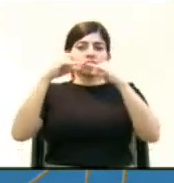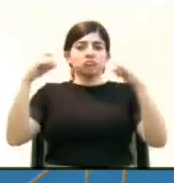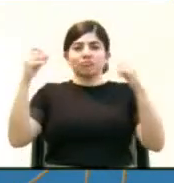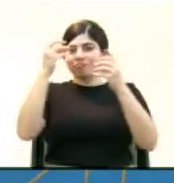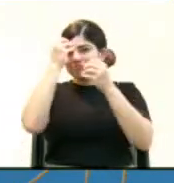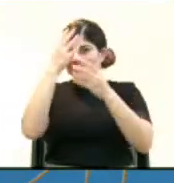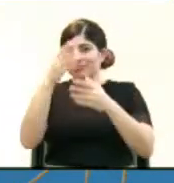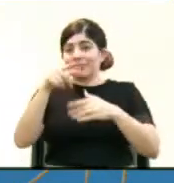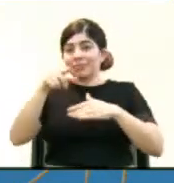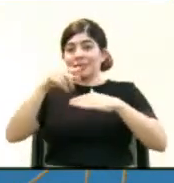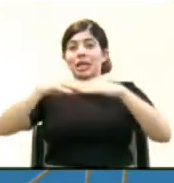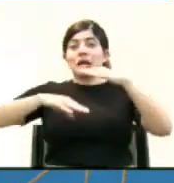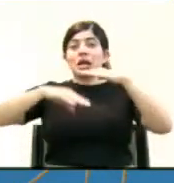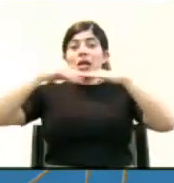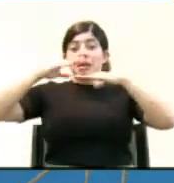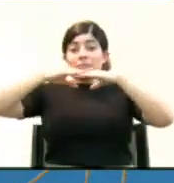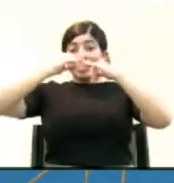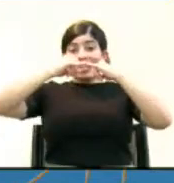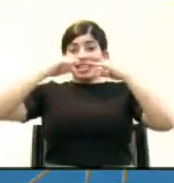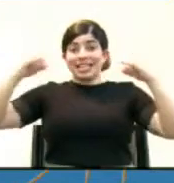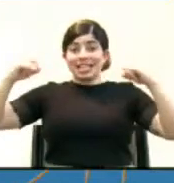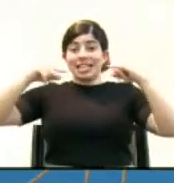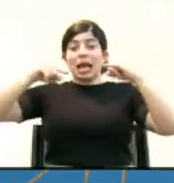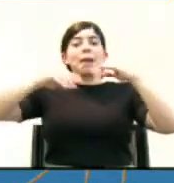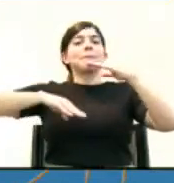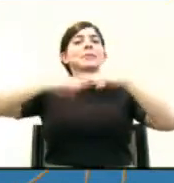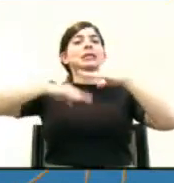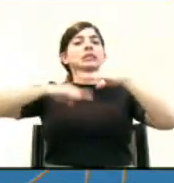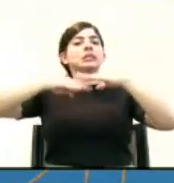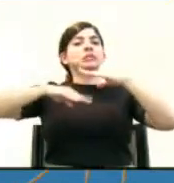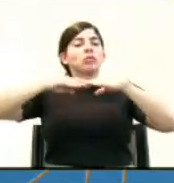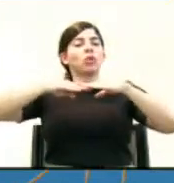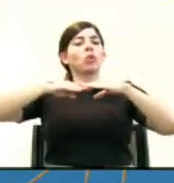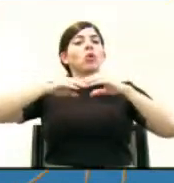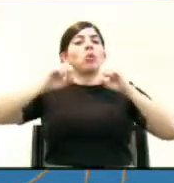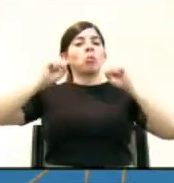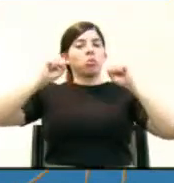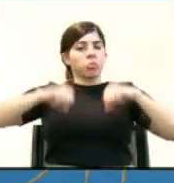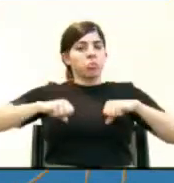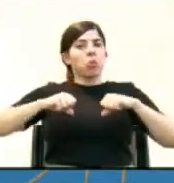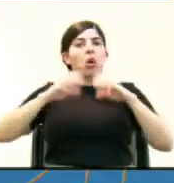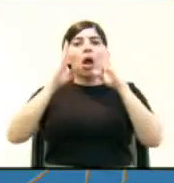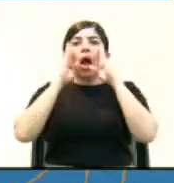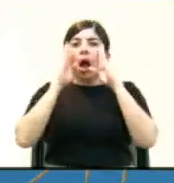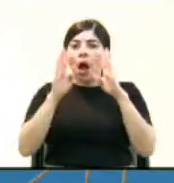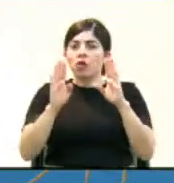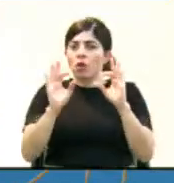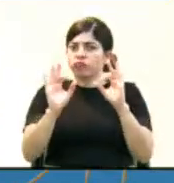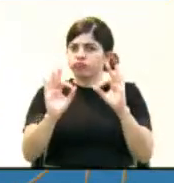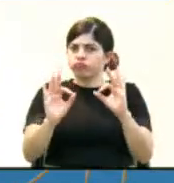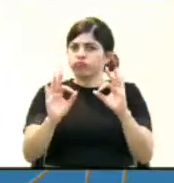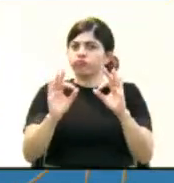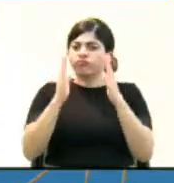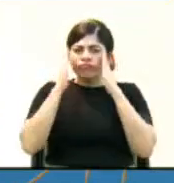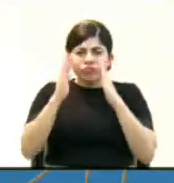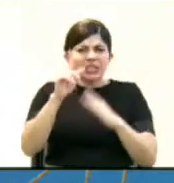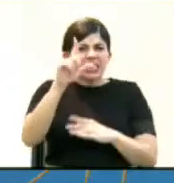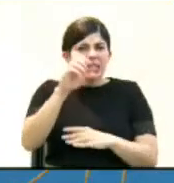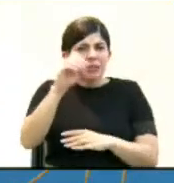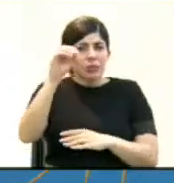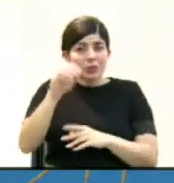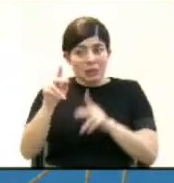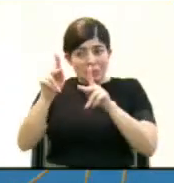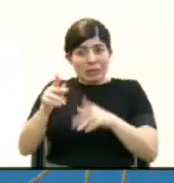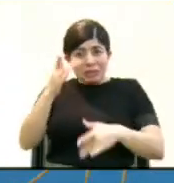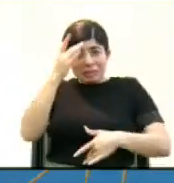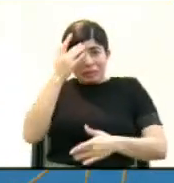comunicado como nuestro umbral máximo de atención adecuada de estos pacientes tan